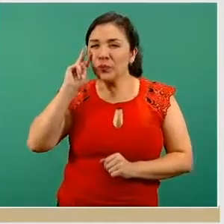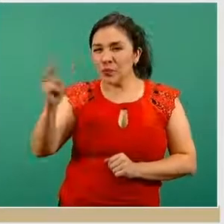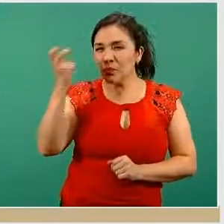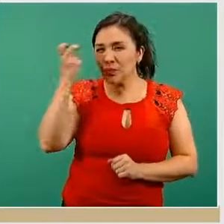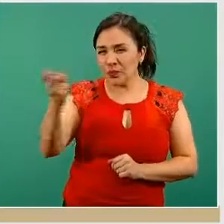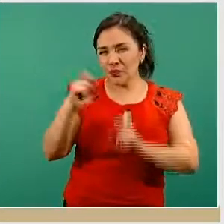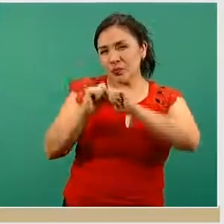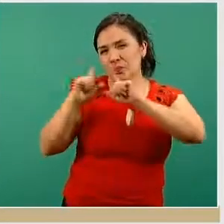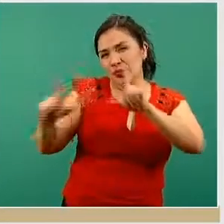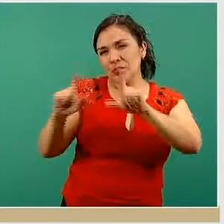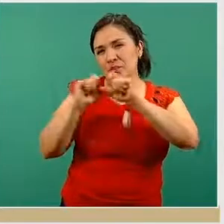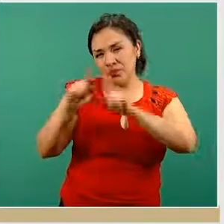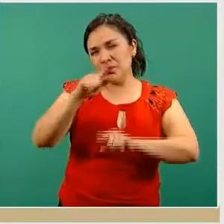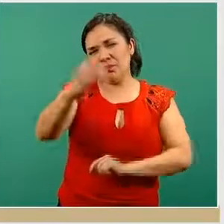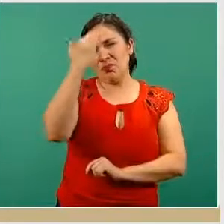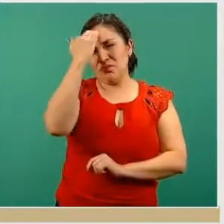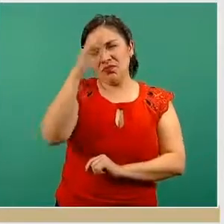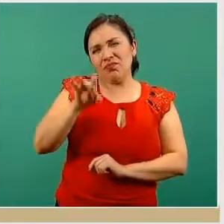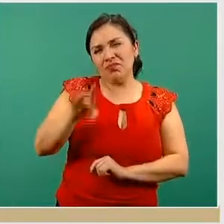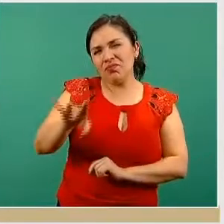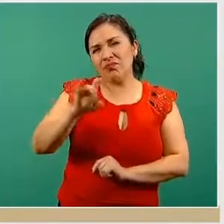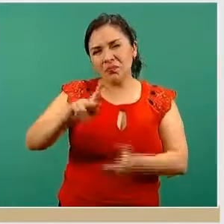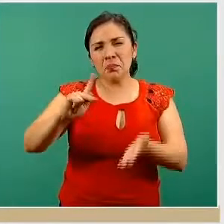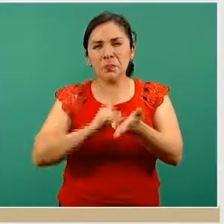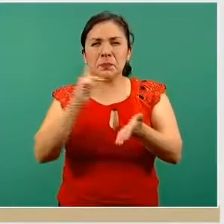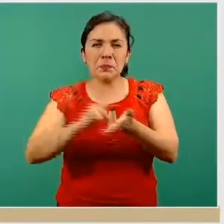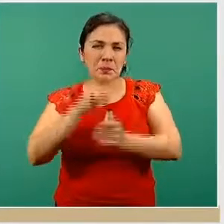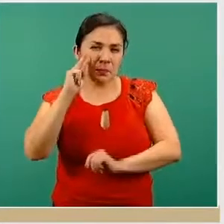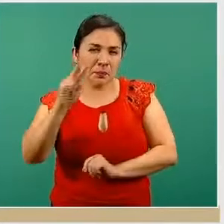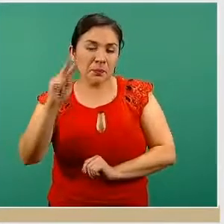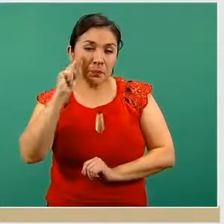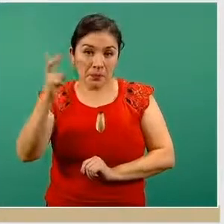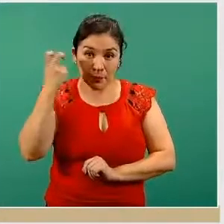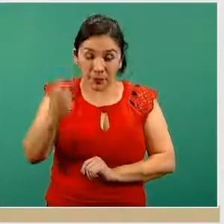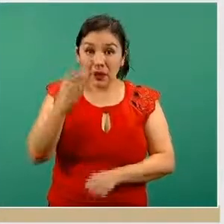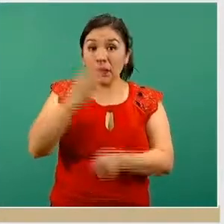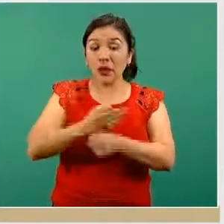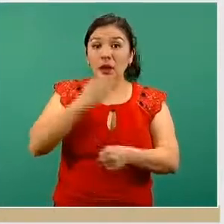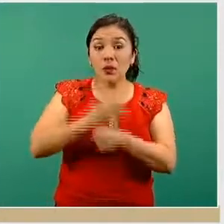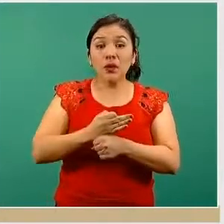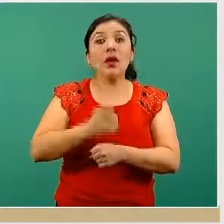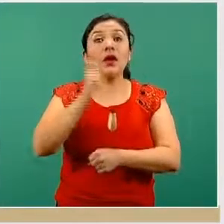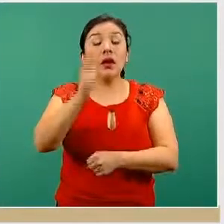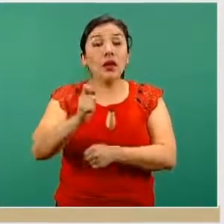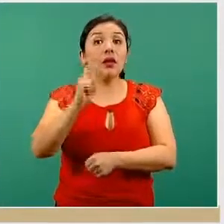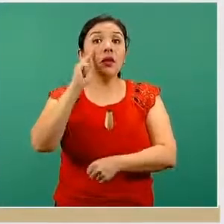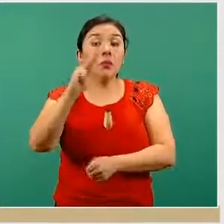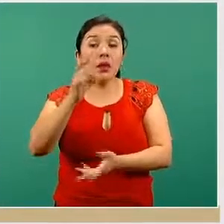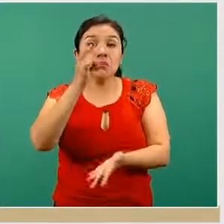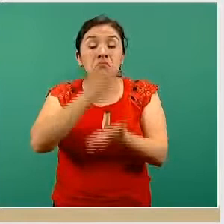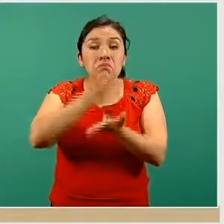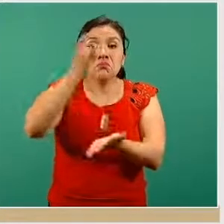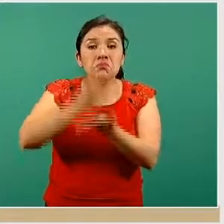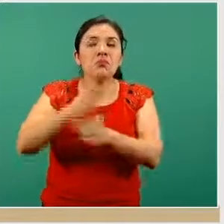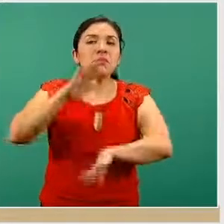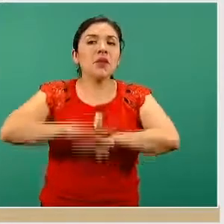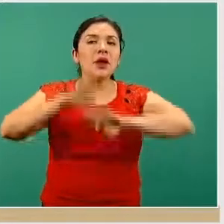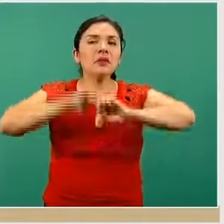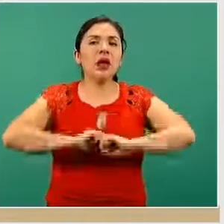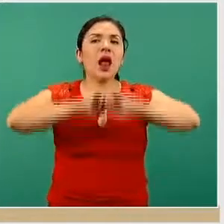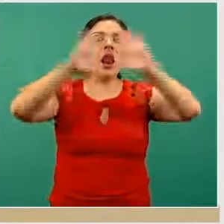estas diapositivas ustedes ya las conocen bastante bien. Actualmente podemos identificar claramente